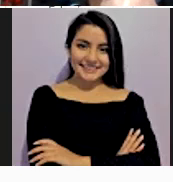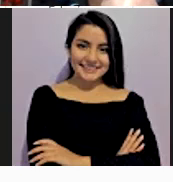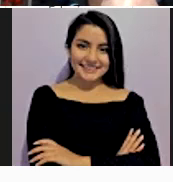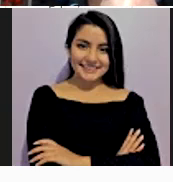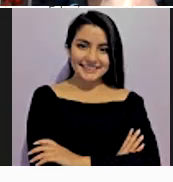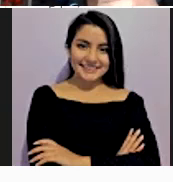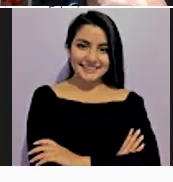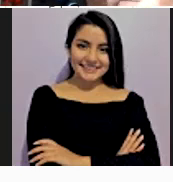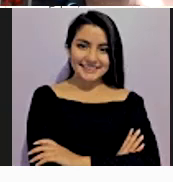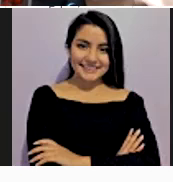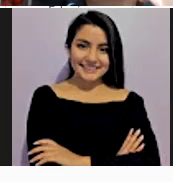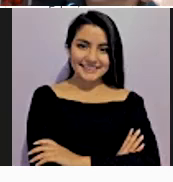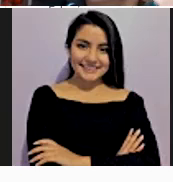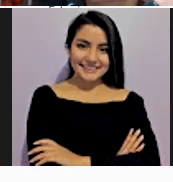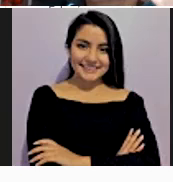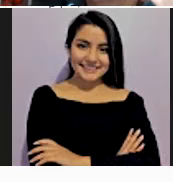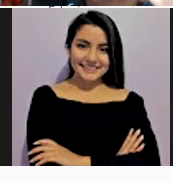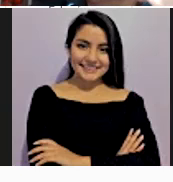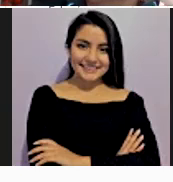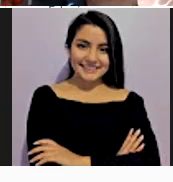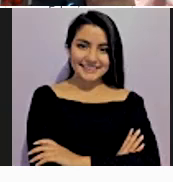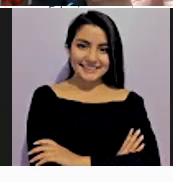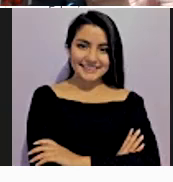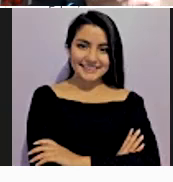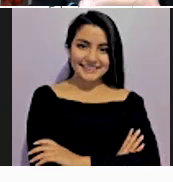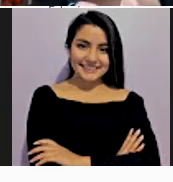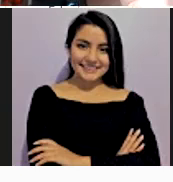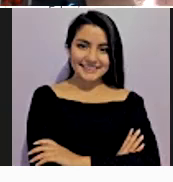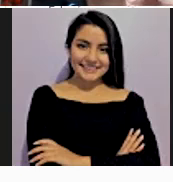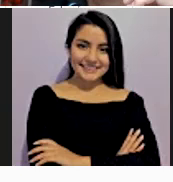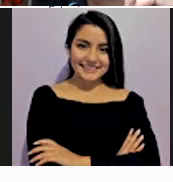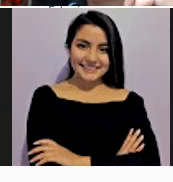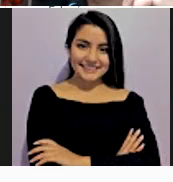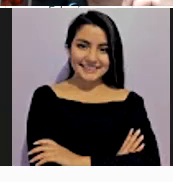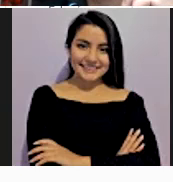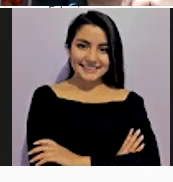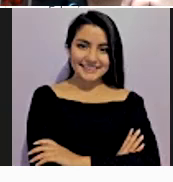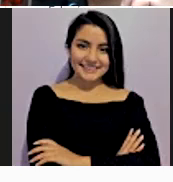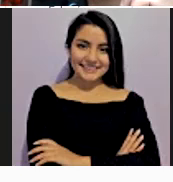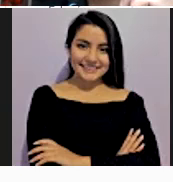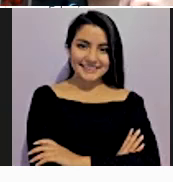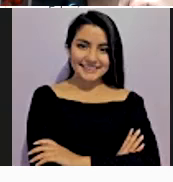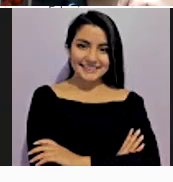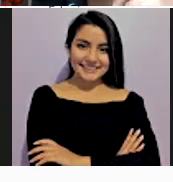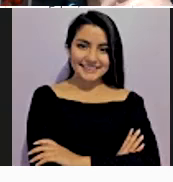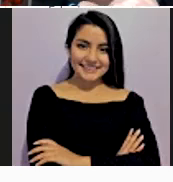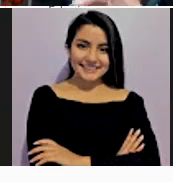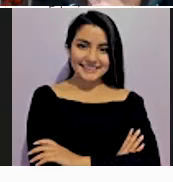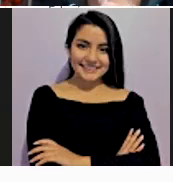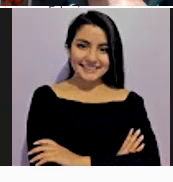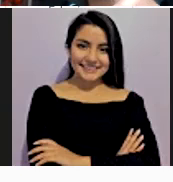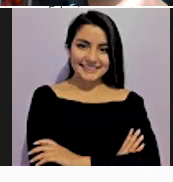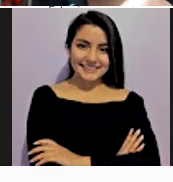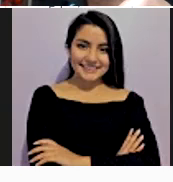del sedimento de fondo. El sedimento de fondo está ahí. El sedimento de fondo está ahí. Yo puedo haber construido la obra, limpiado toda esa cosa y